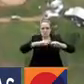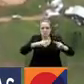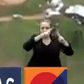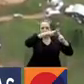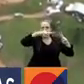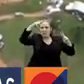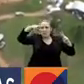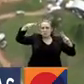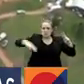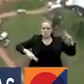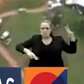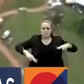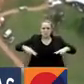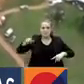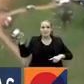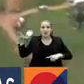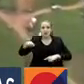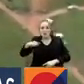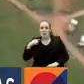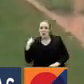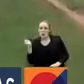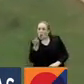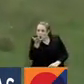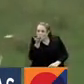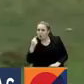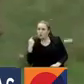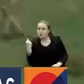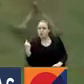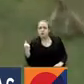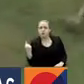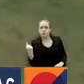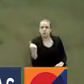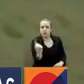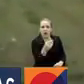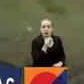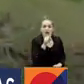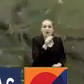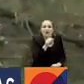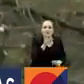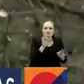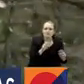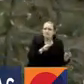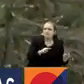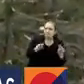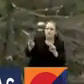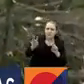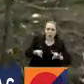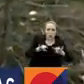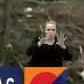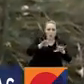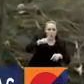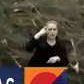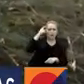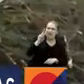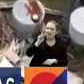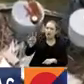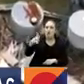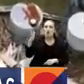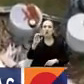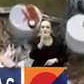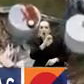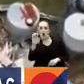eléctricas son el saldo del trayecto de este fenómeno que, de acuerdo a la Oficina de Meteorología Australiana, se formó al oeste de